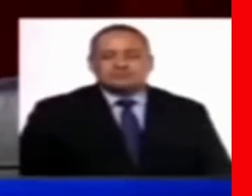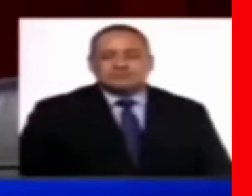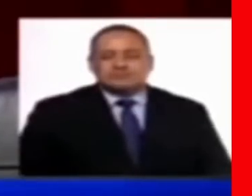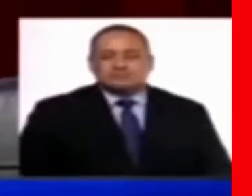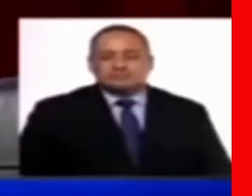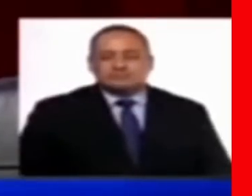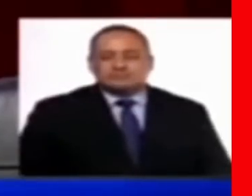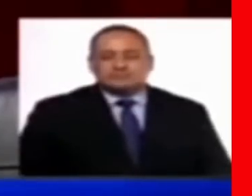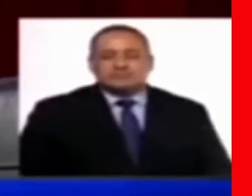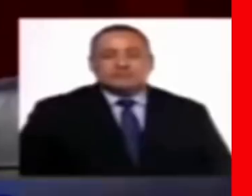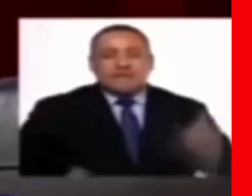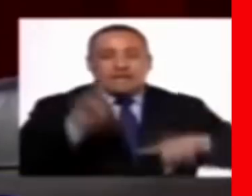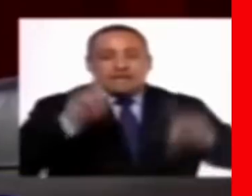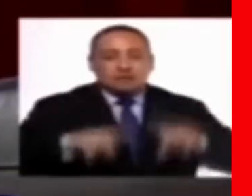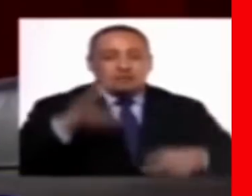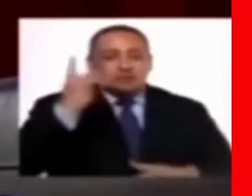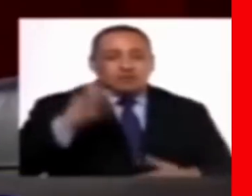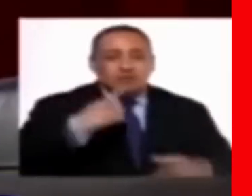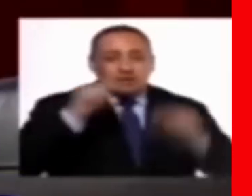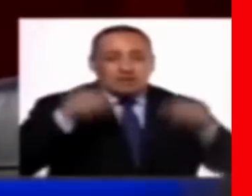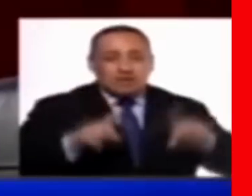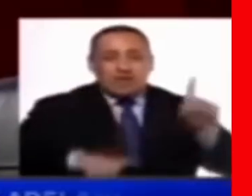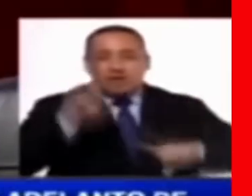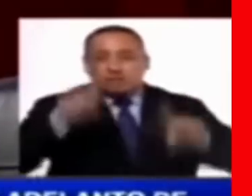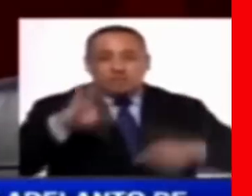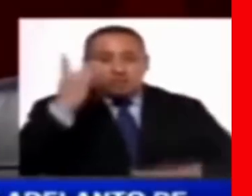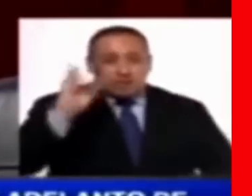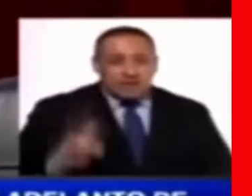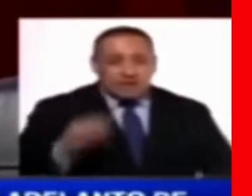¿Hay algún boliviano acá? ¿Hay algún boliviano?